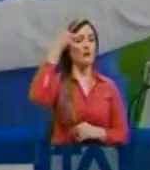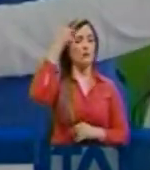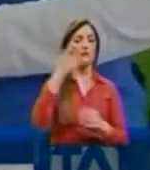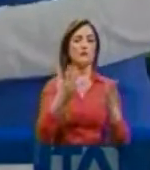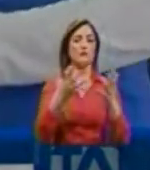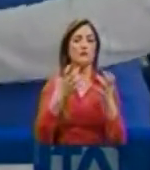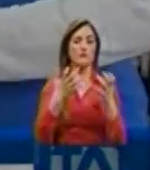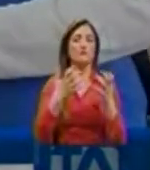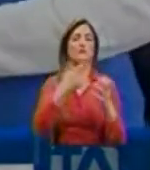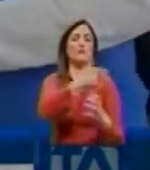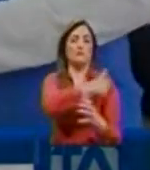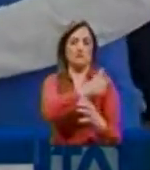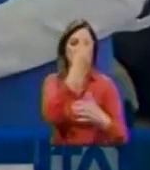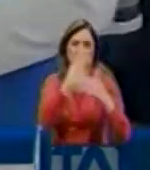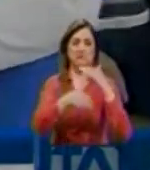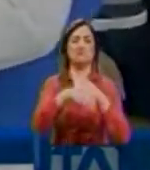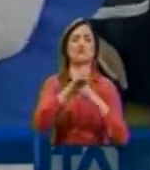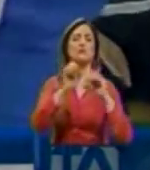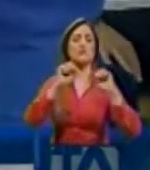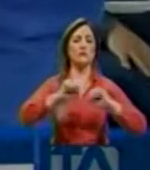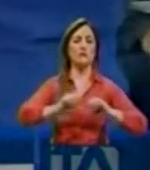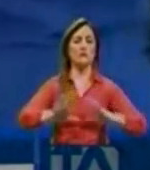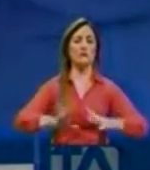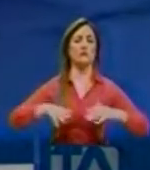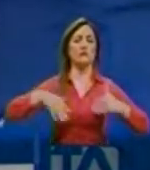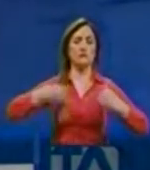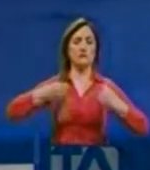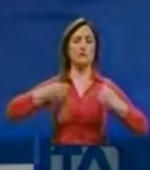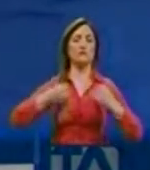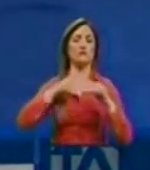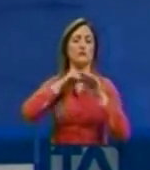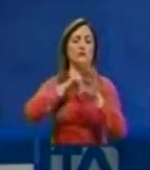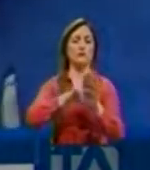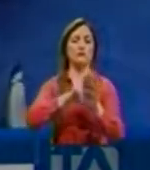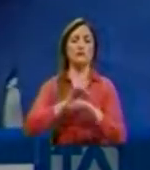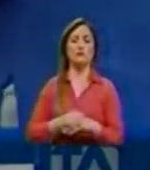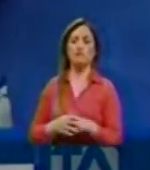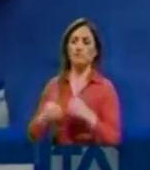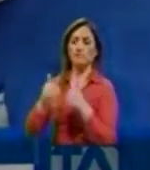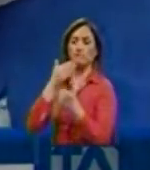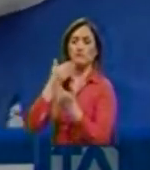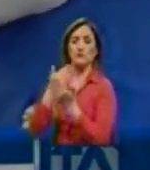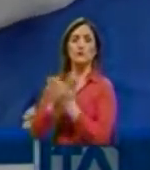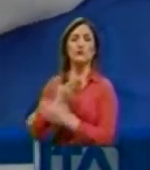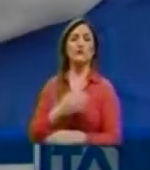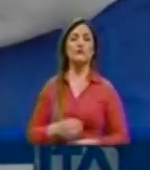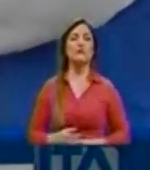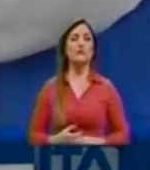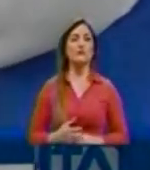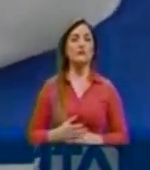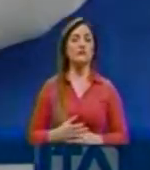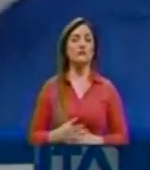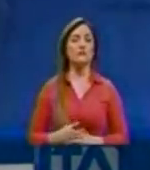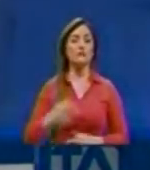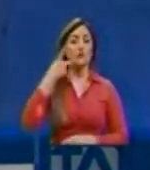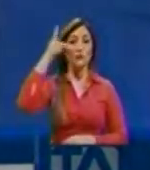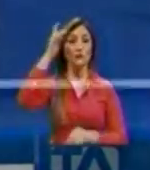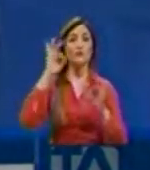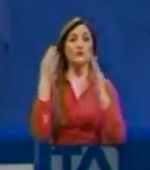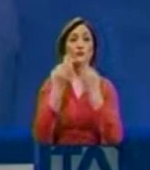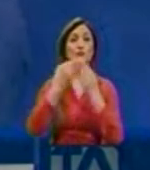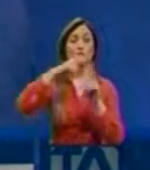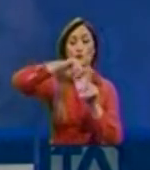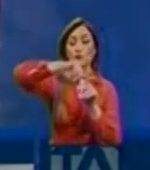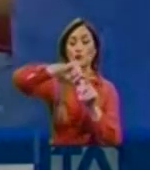la afluencia de los estudiantes para que ellos puedan asistir. Listo, muchísimas gracias. Como lo escuchamos, la respuesta de los padres ha sido